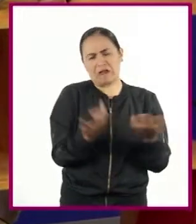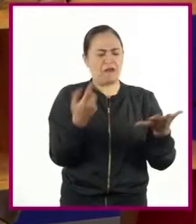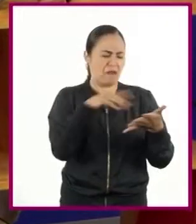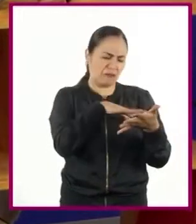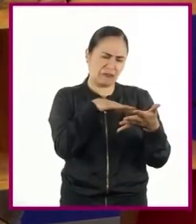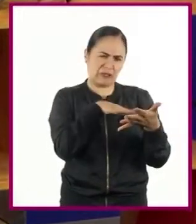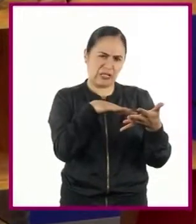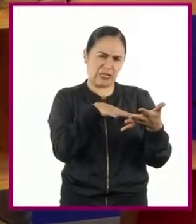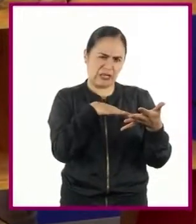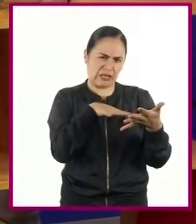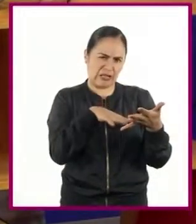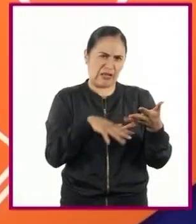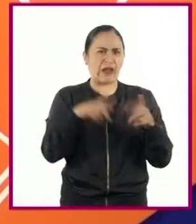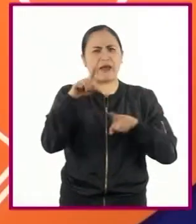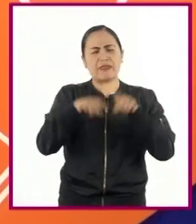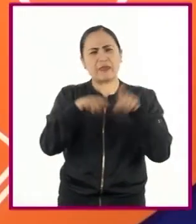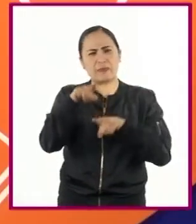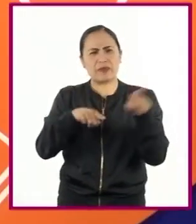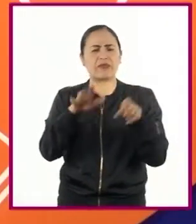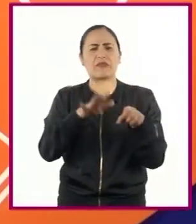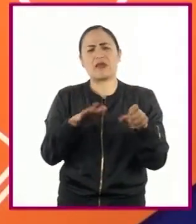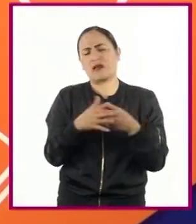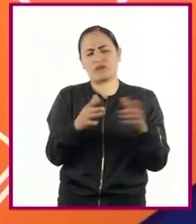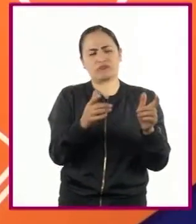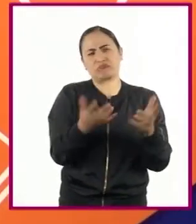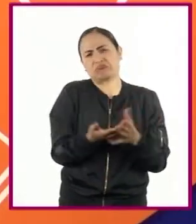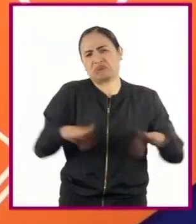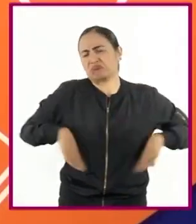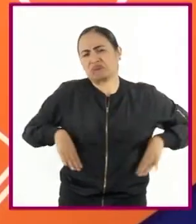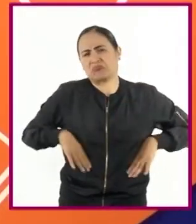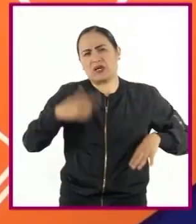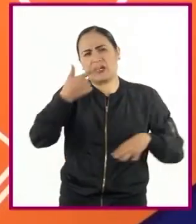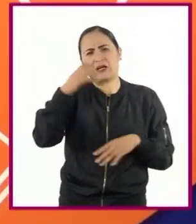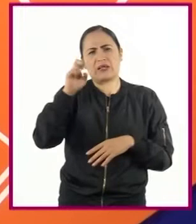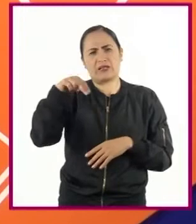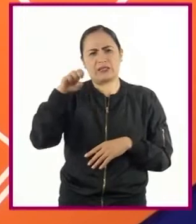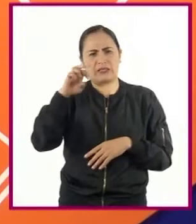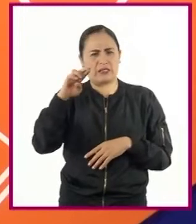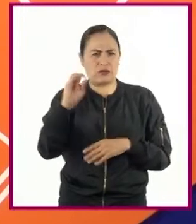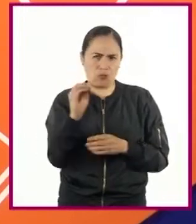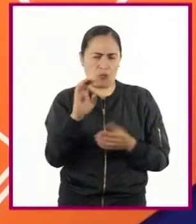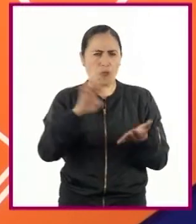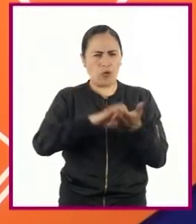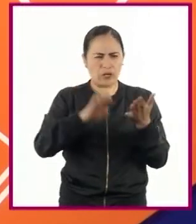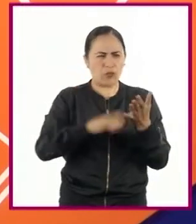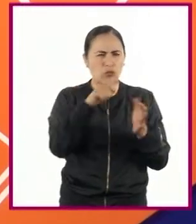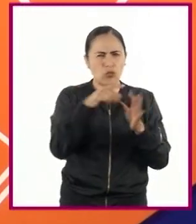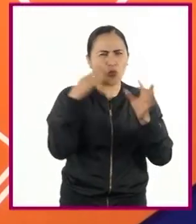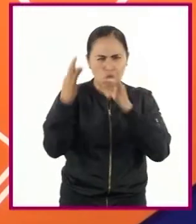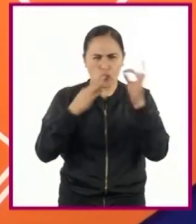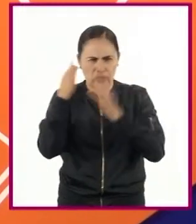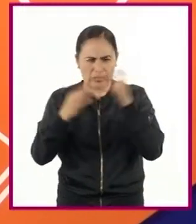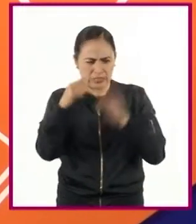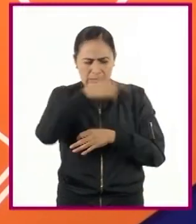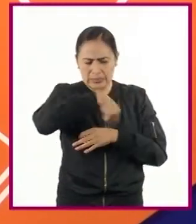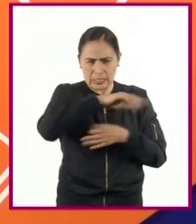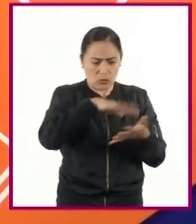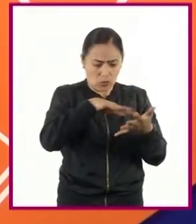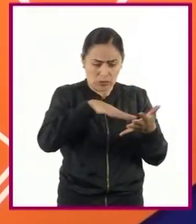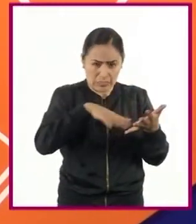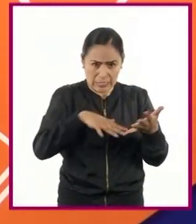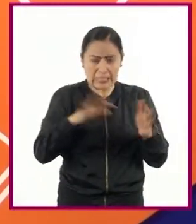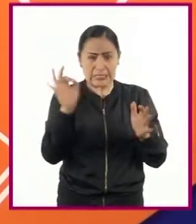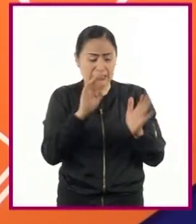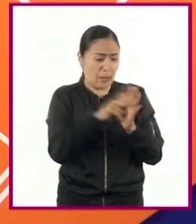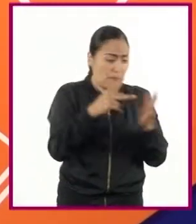de acuerdo con el género que se trabaja. Tú decías que oyes las noticias y crees que los conductores tienen todos los